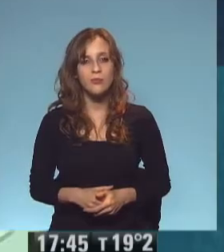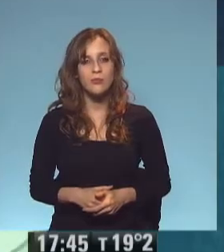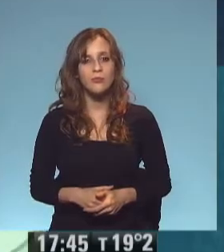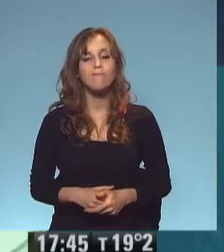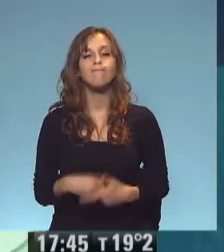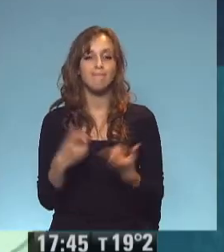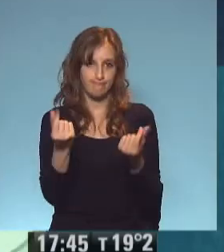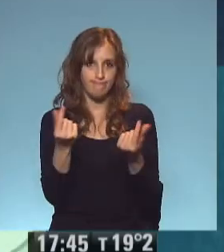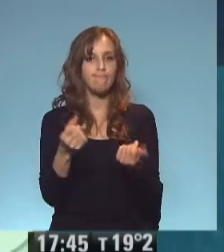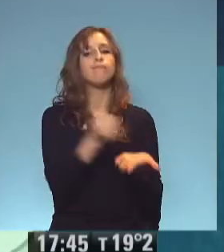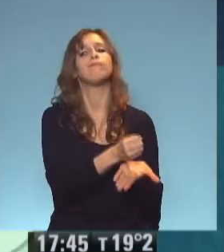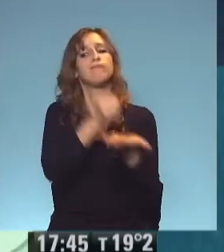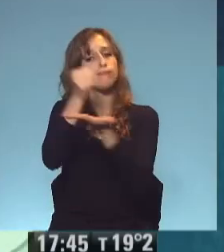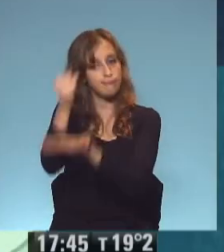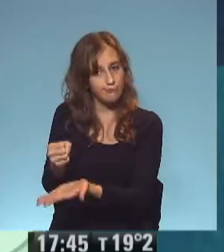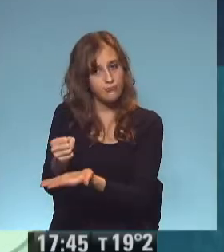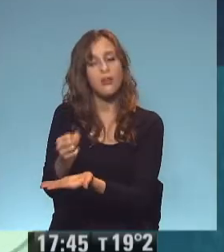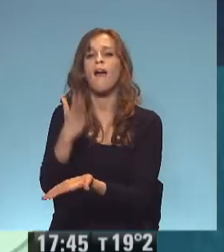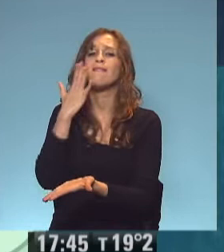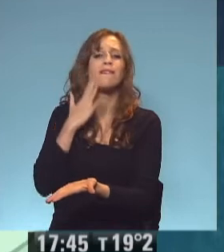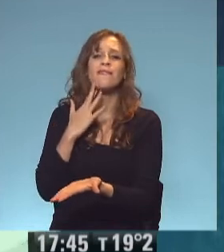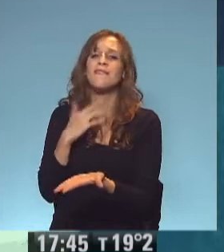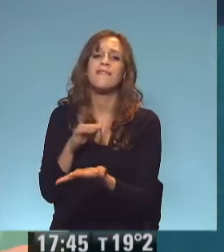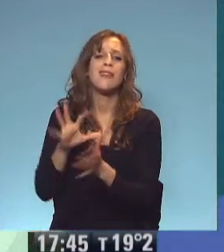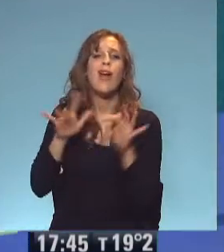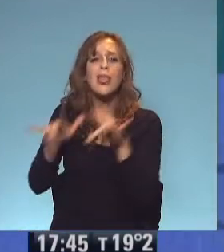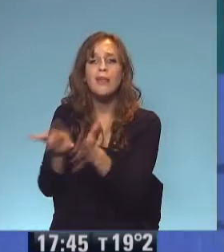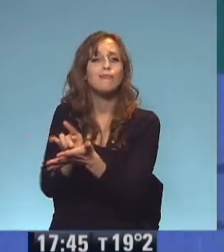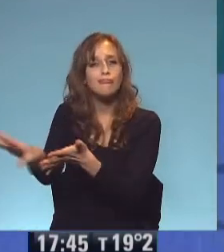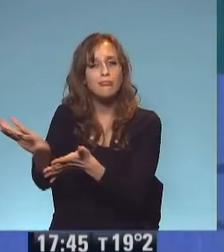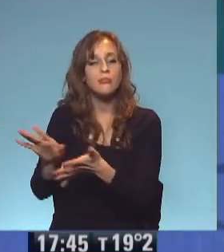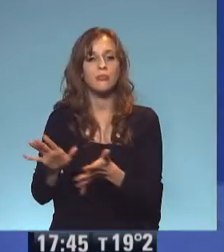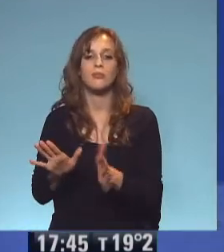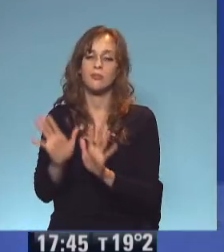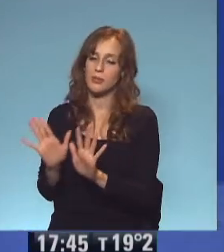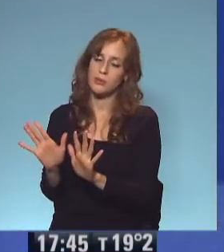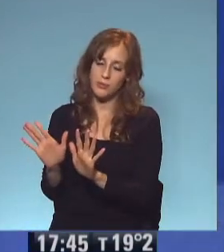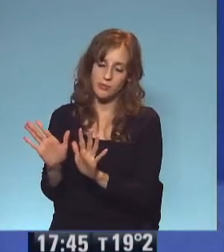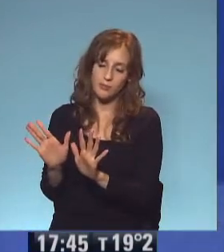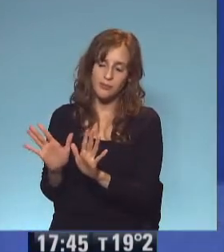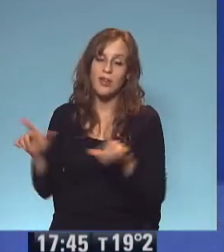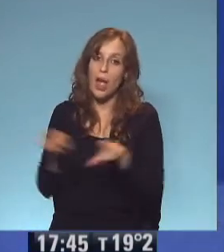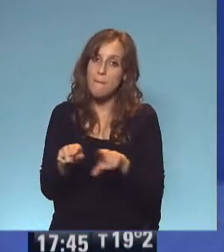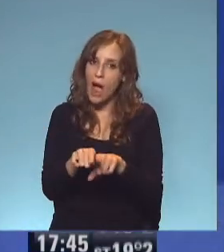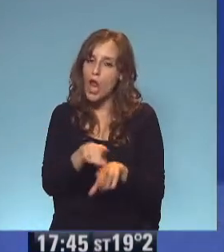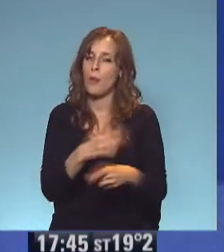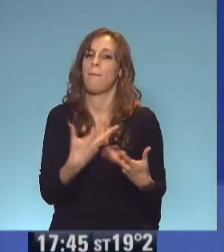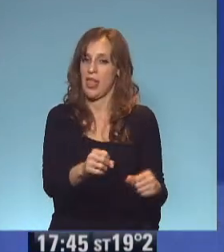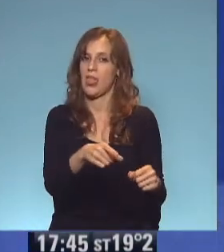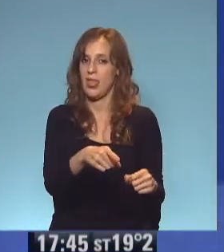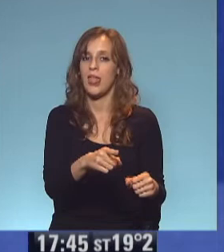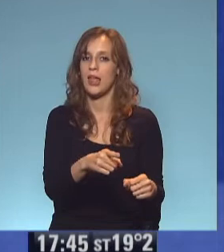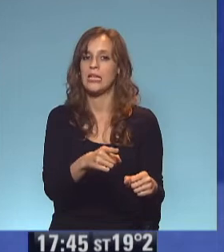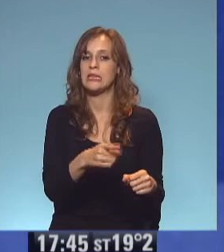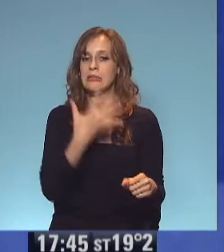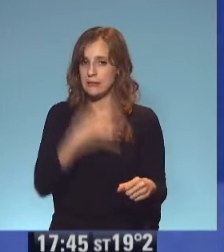Aquí tiene el dinero, pero por favor expulse a los fantasmas. ¡Momento! ¡Lara! Mi hermano descubrió la verdad sobre la luz mala.